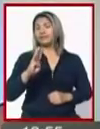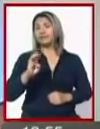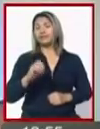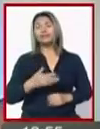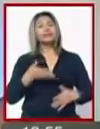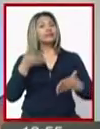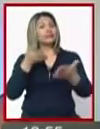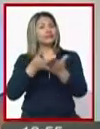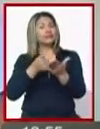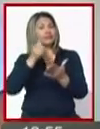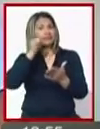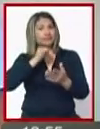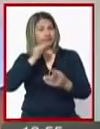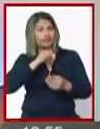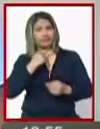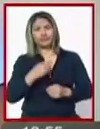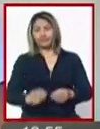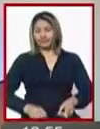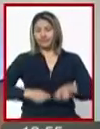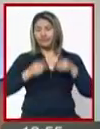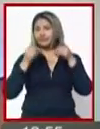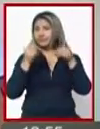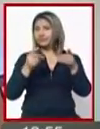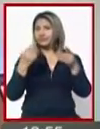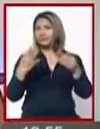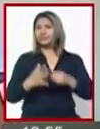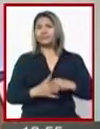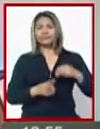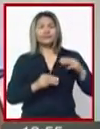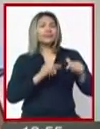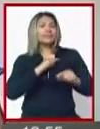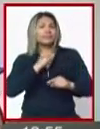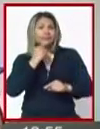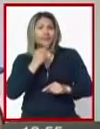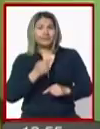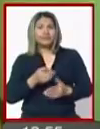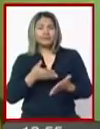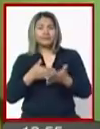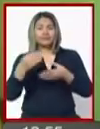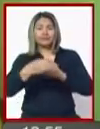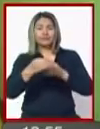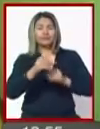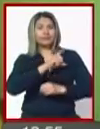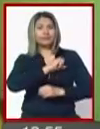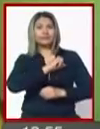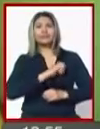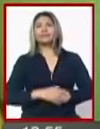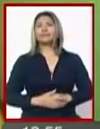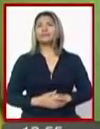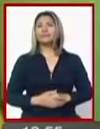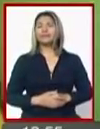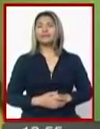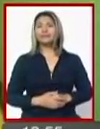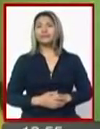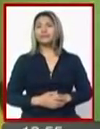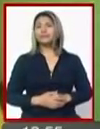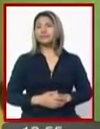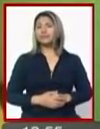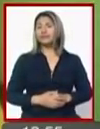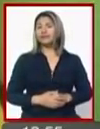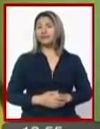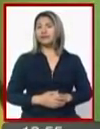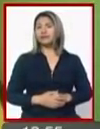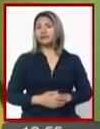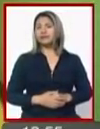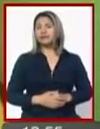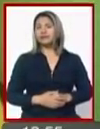acusado de agredir a su pareja. La denuncia fue sentada en la Fuerza Especial de Lucha contra la Violencia. De un subteniente de la Fuerza Aérea, el